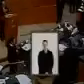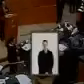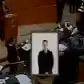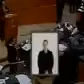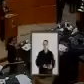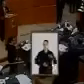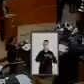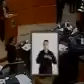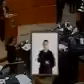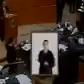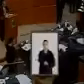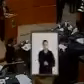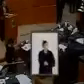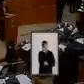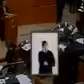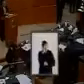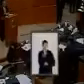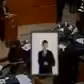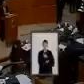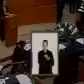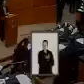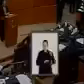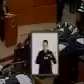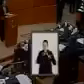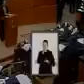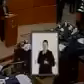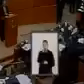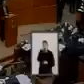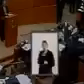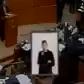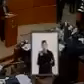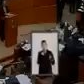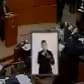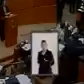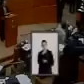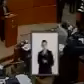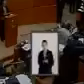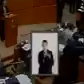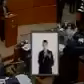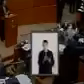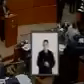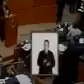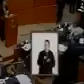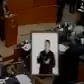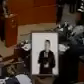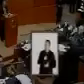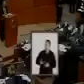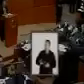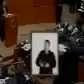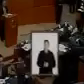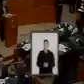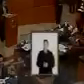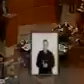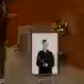Hasta por 3 minutos. Recuerdo que ese es el tiempo establecido para rectificación de hechos. Muchas gracias, presidente.